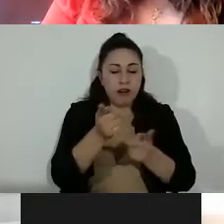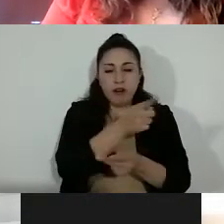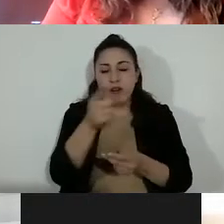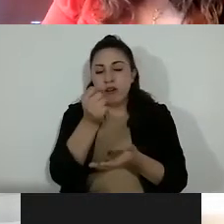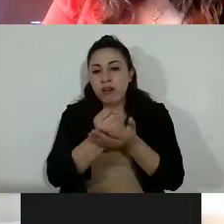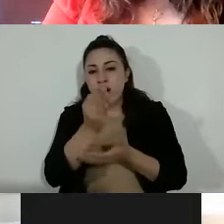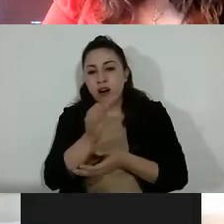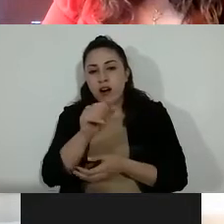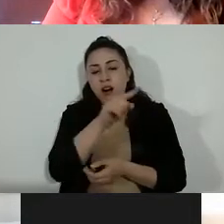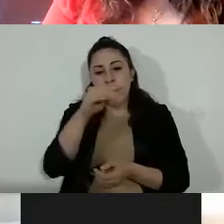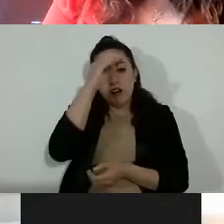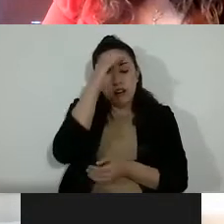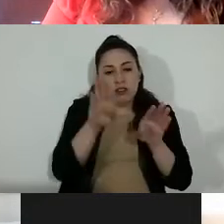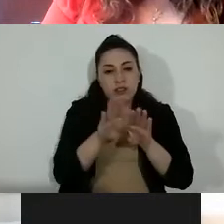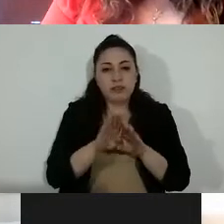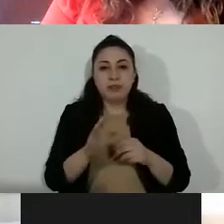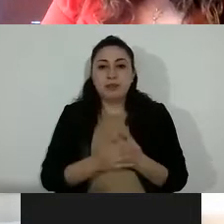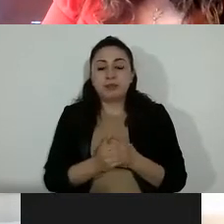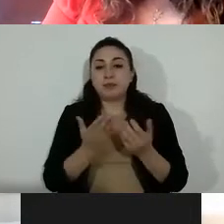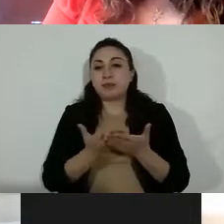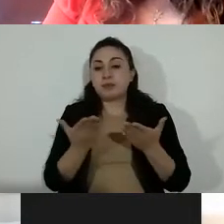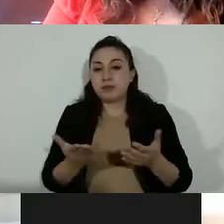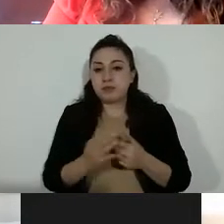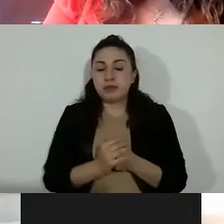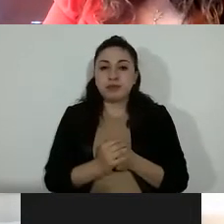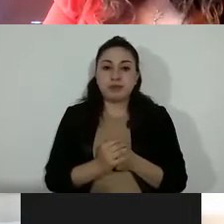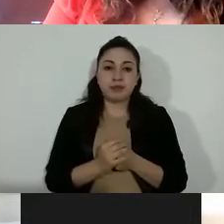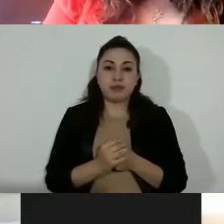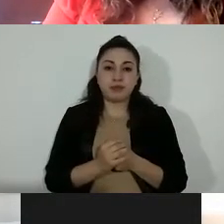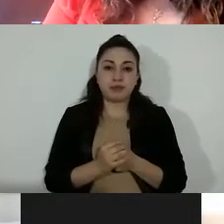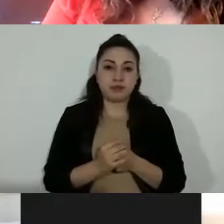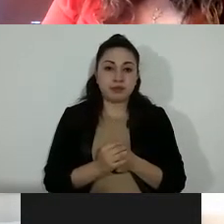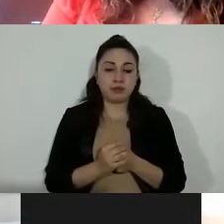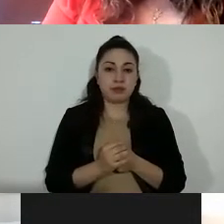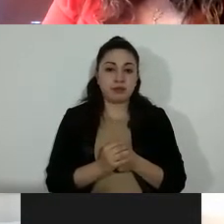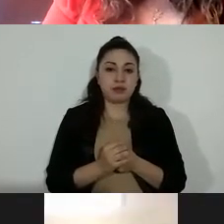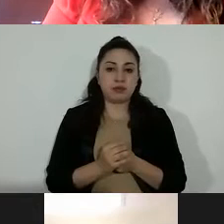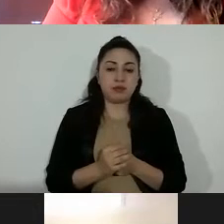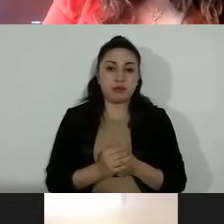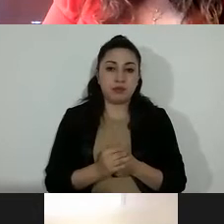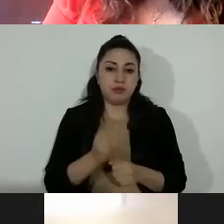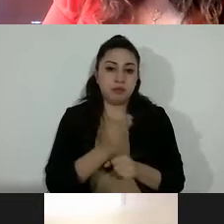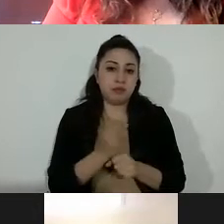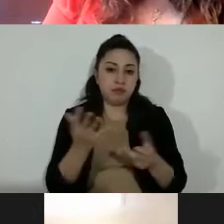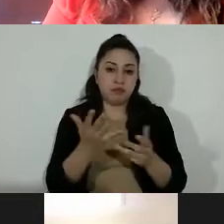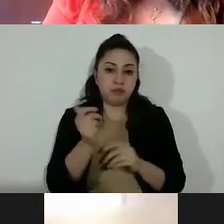propuesto, o si tengan ustedes algún inconveniente en que así lo hagamos.